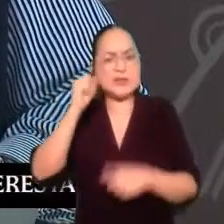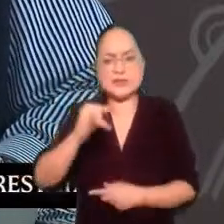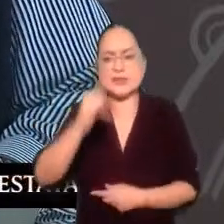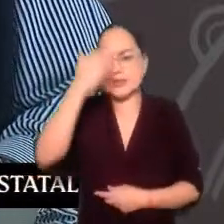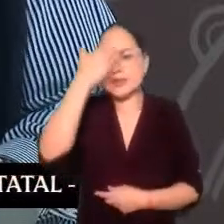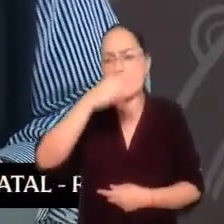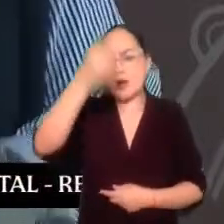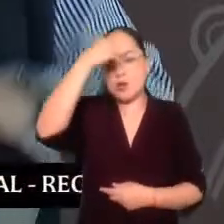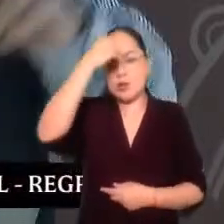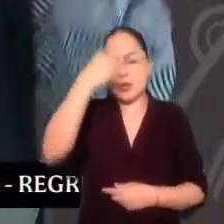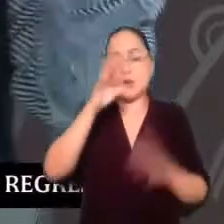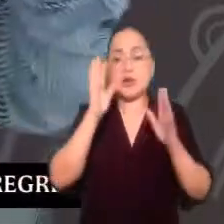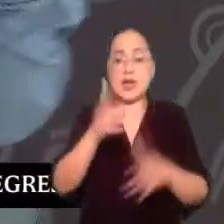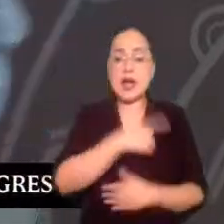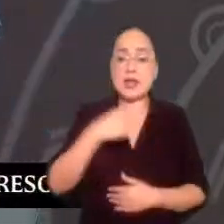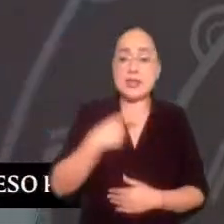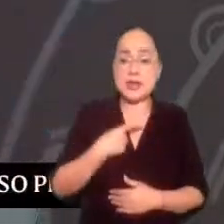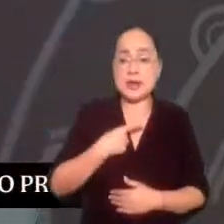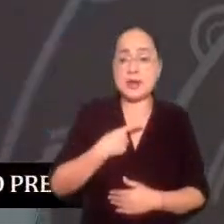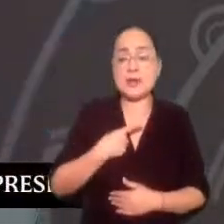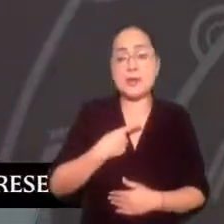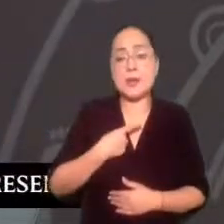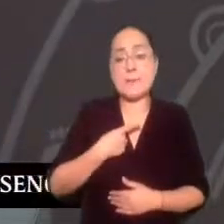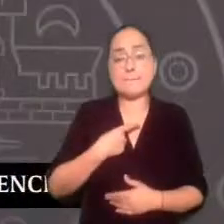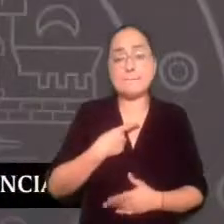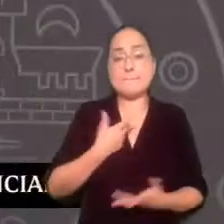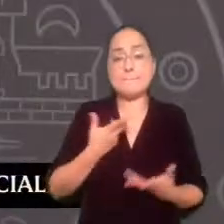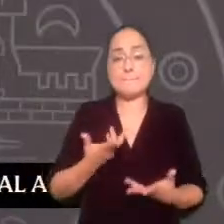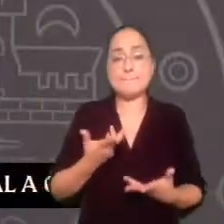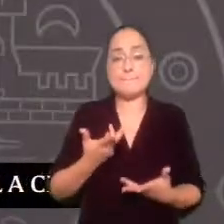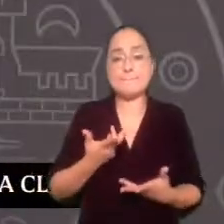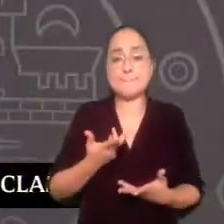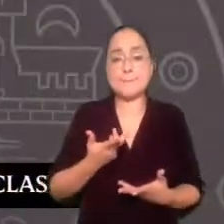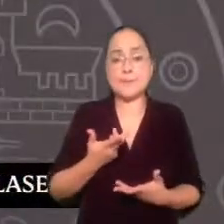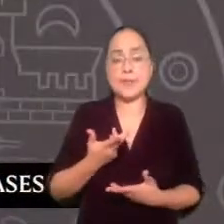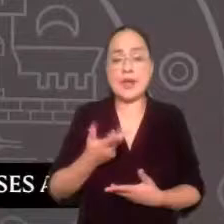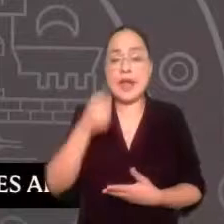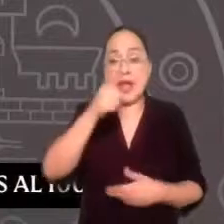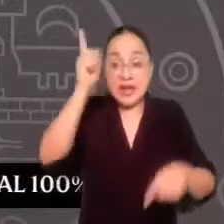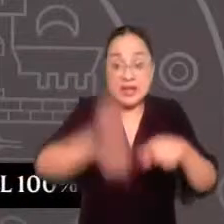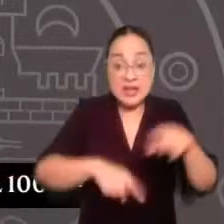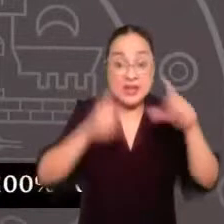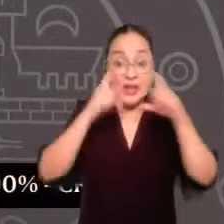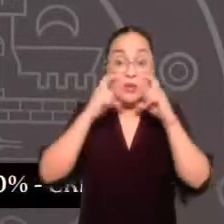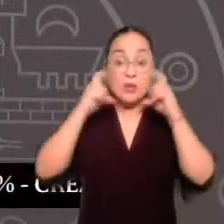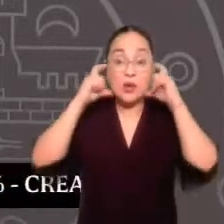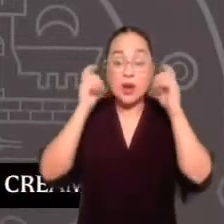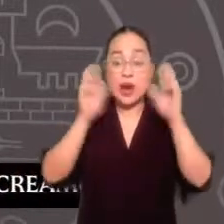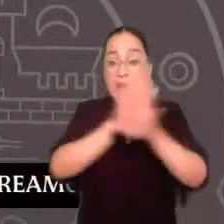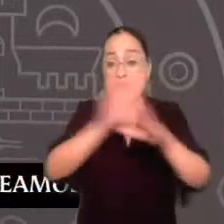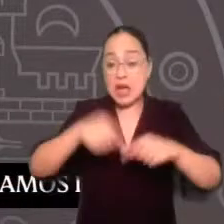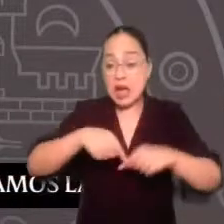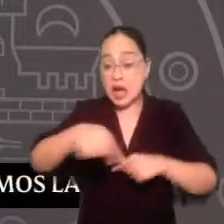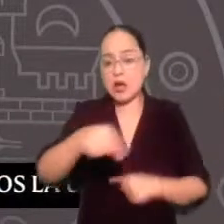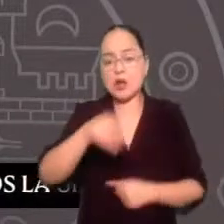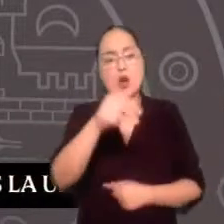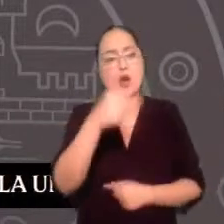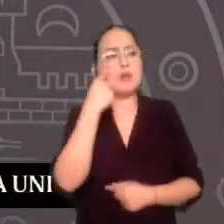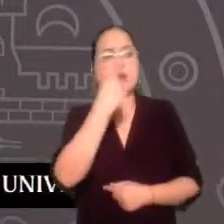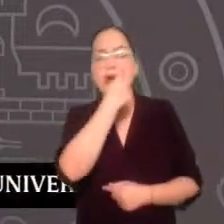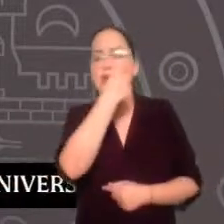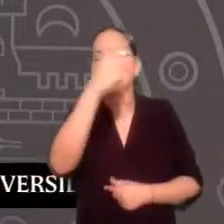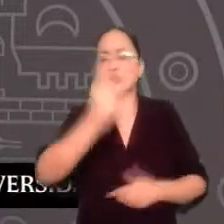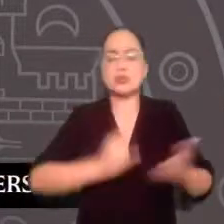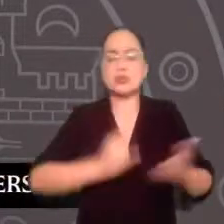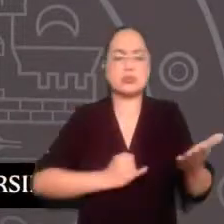debiéramos dejarlo, no obligarlos a dejar el cubrebocas, sino que lo use cada quien si lo quiere